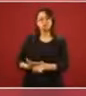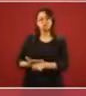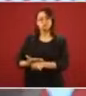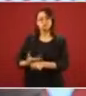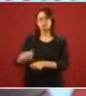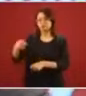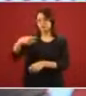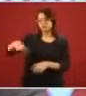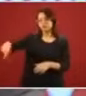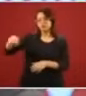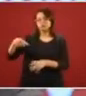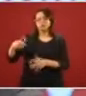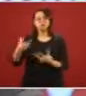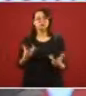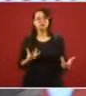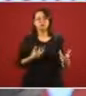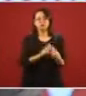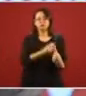de la delincuencia.